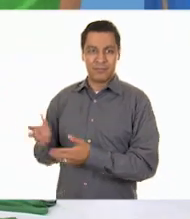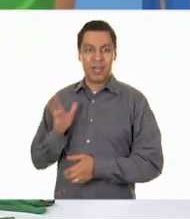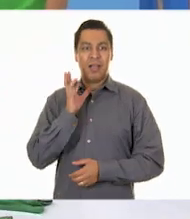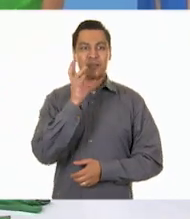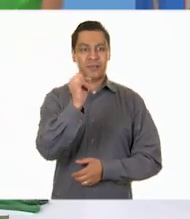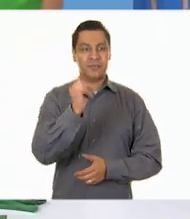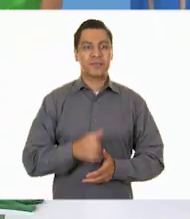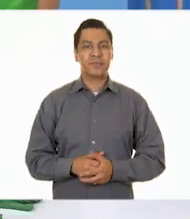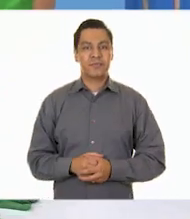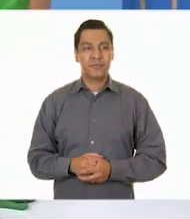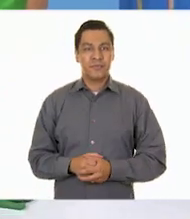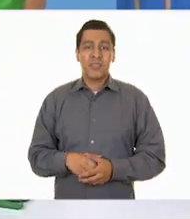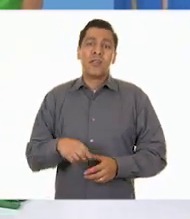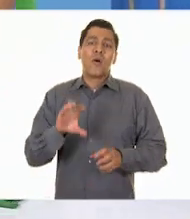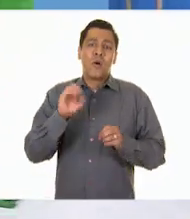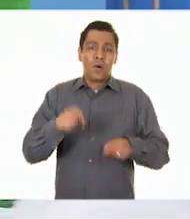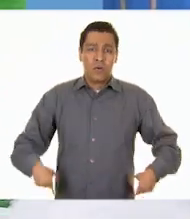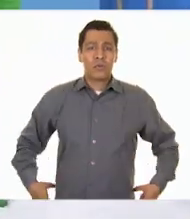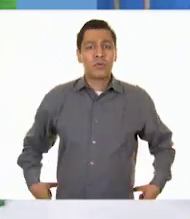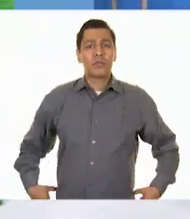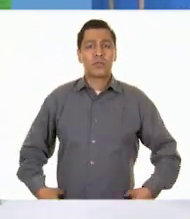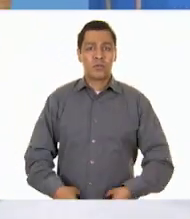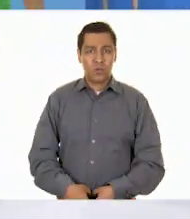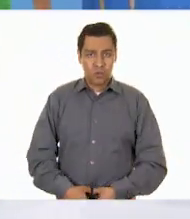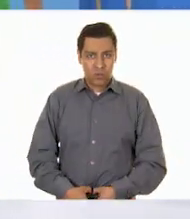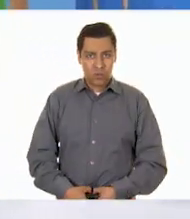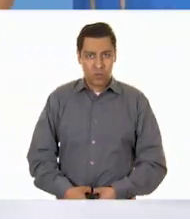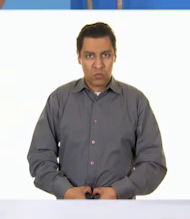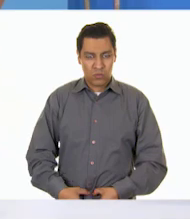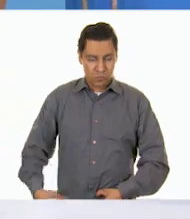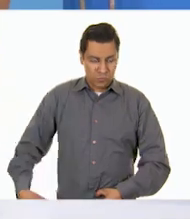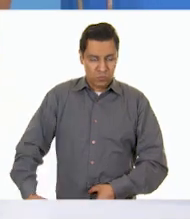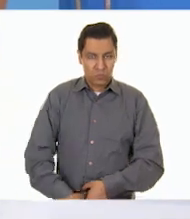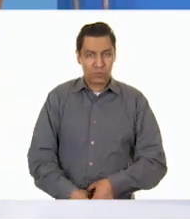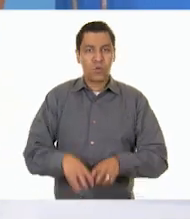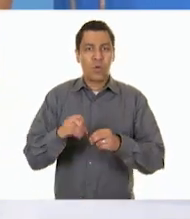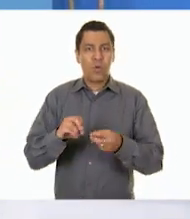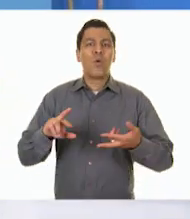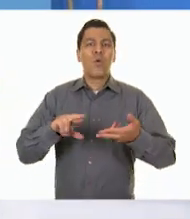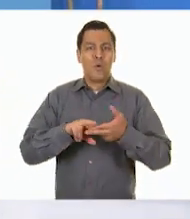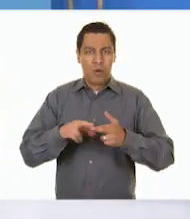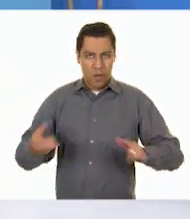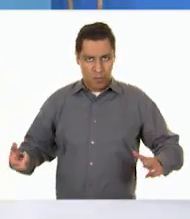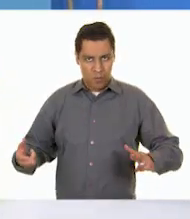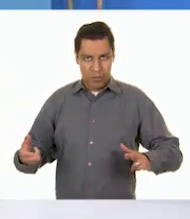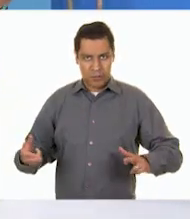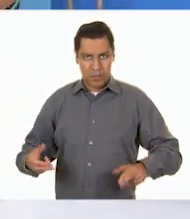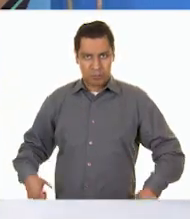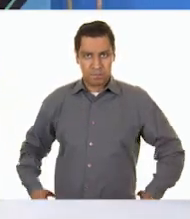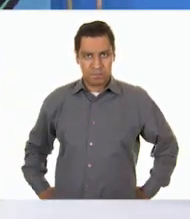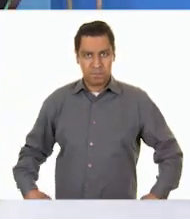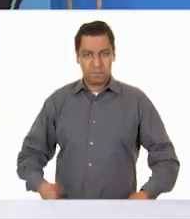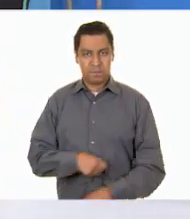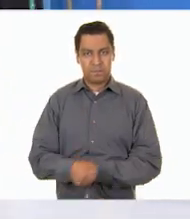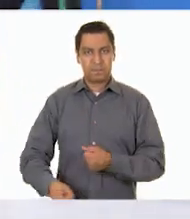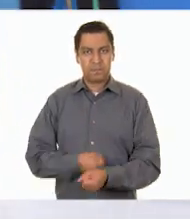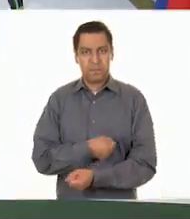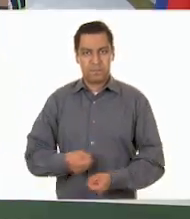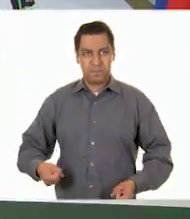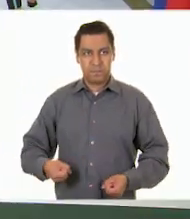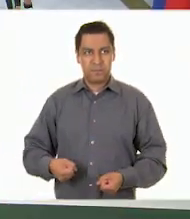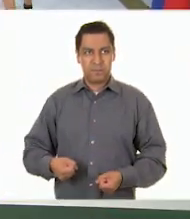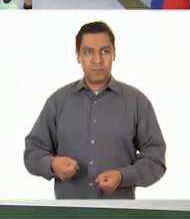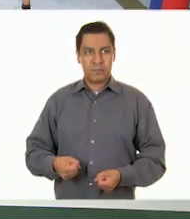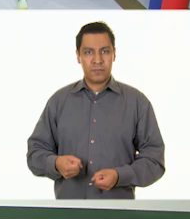si tienes un cinturón puede ser un cinturón una agujeta o en la agujeta del pantalón m bien ahora toma tu